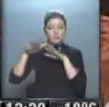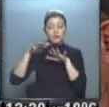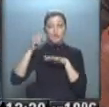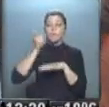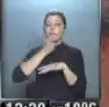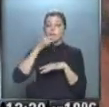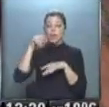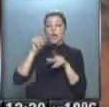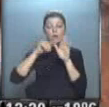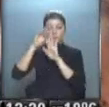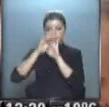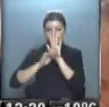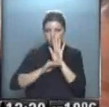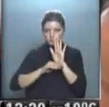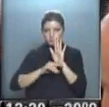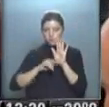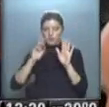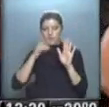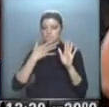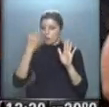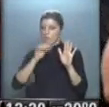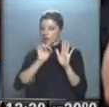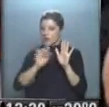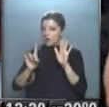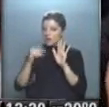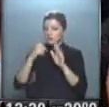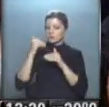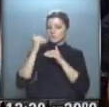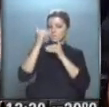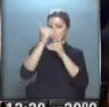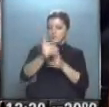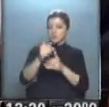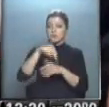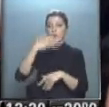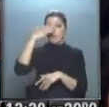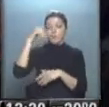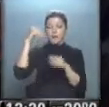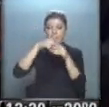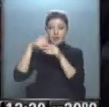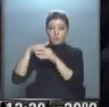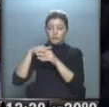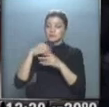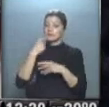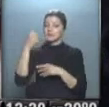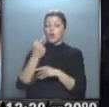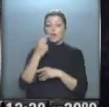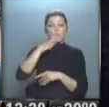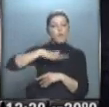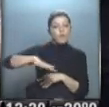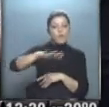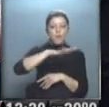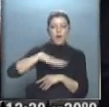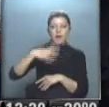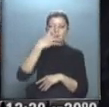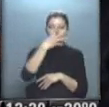cumplir las condiciones de certificación de la acción de clase, pero el voto de la minoría llega a decir que incluso en una localidad donde hay